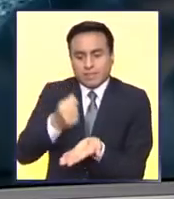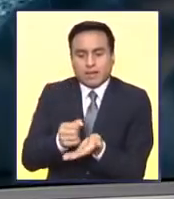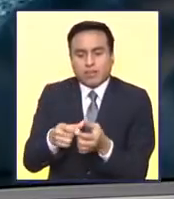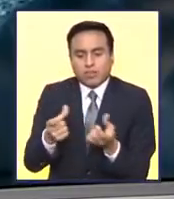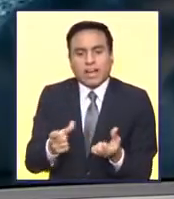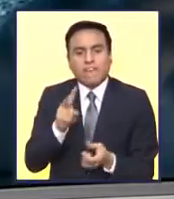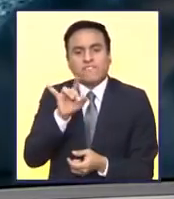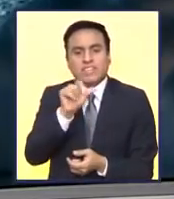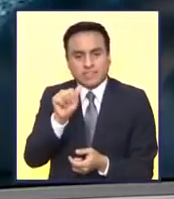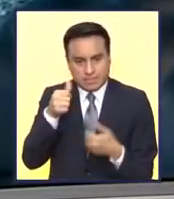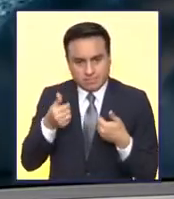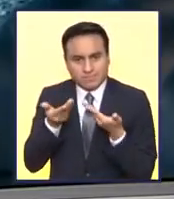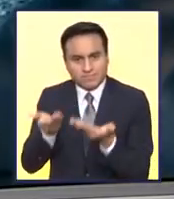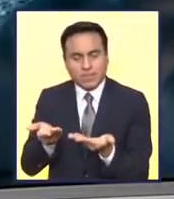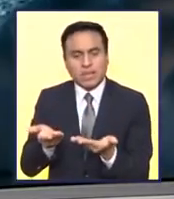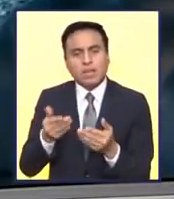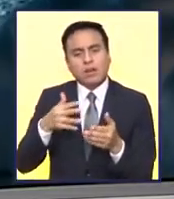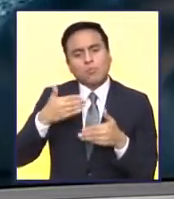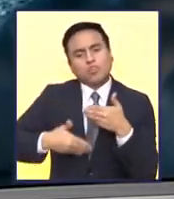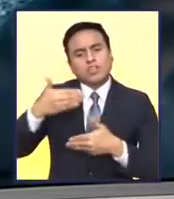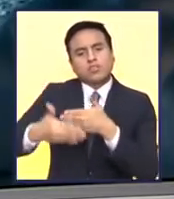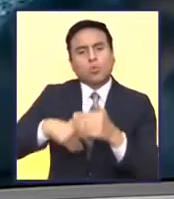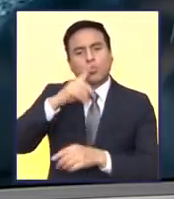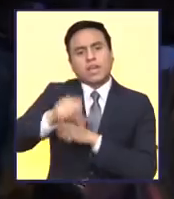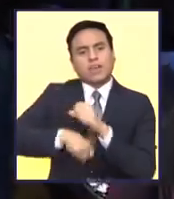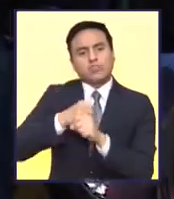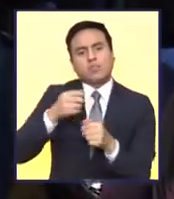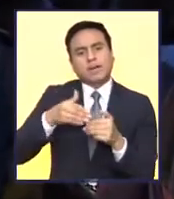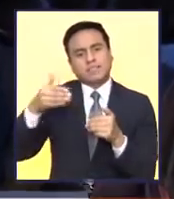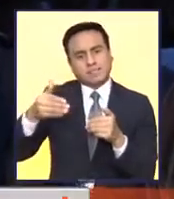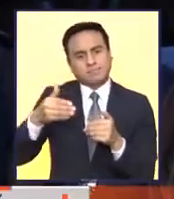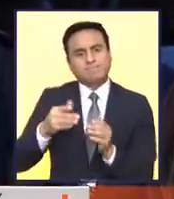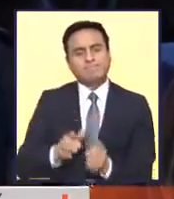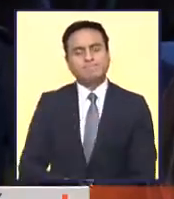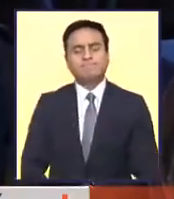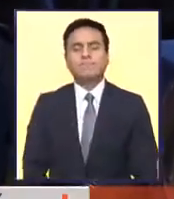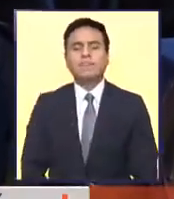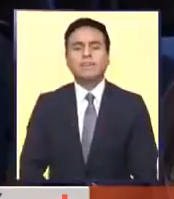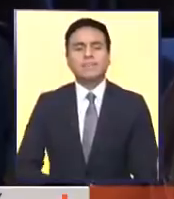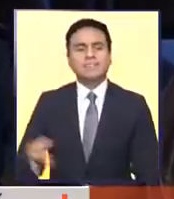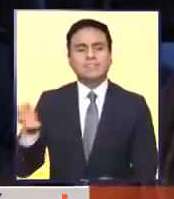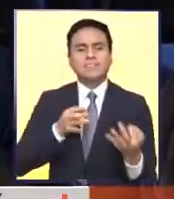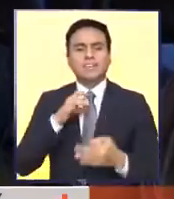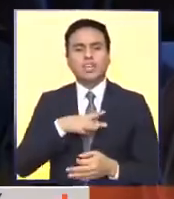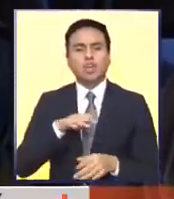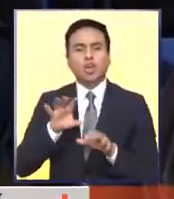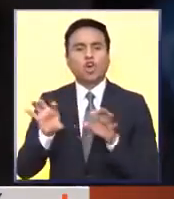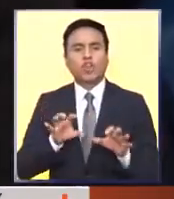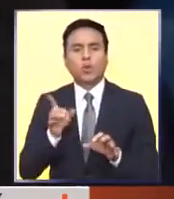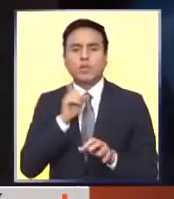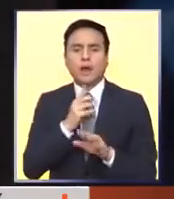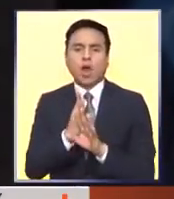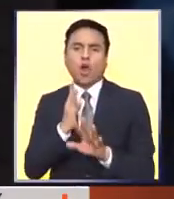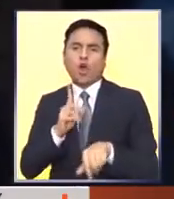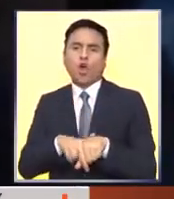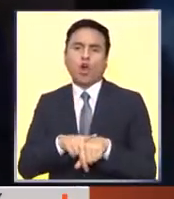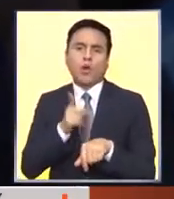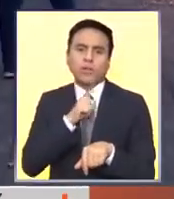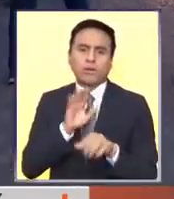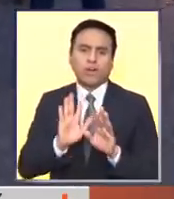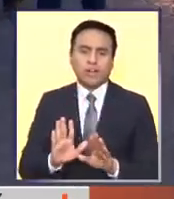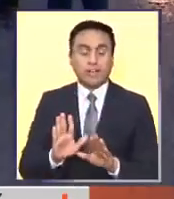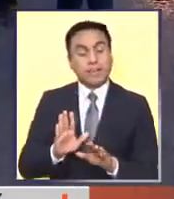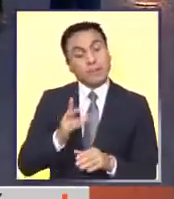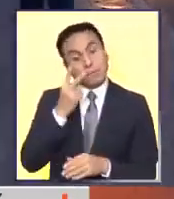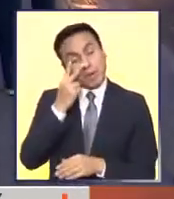de visas, un proceso que concluirá en un año más. Dicen que los chilenos dejamos todo para última hora. Tal parece, eso